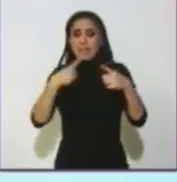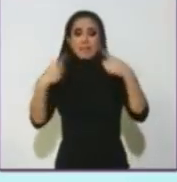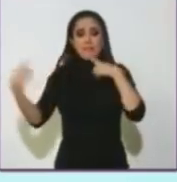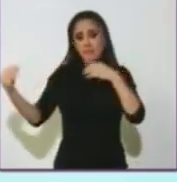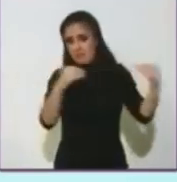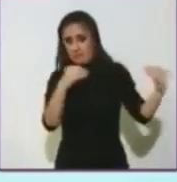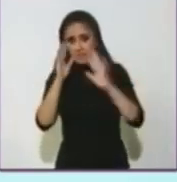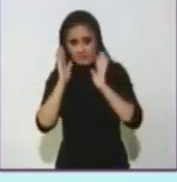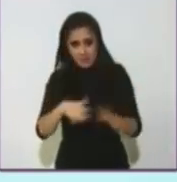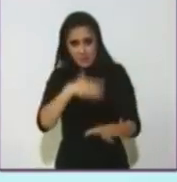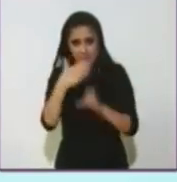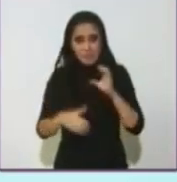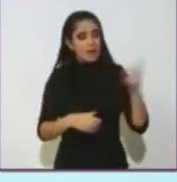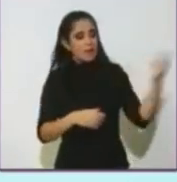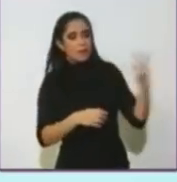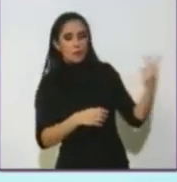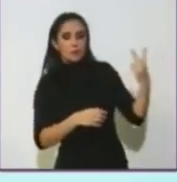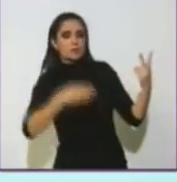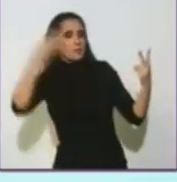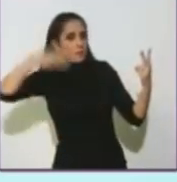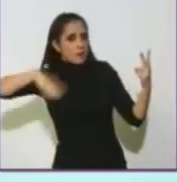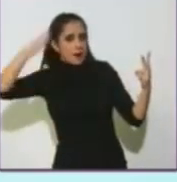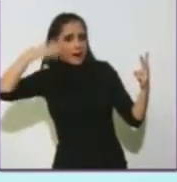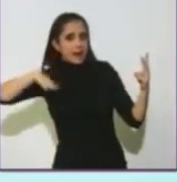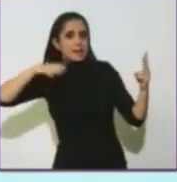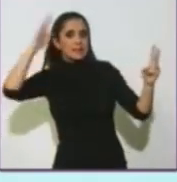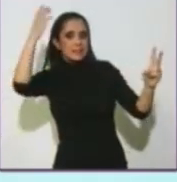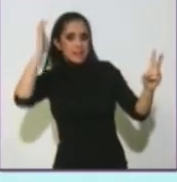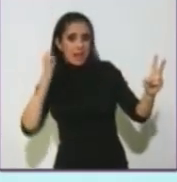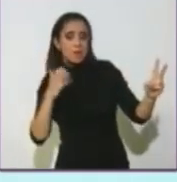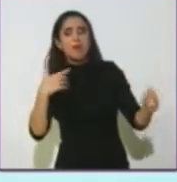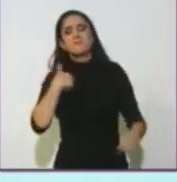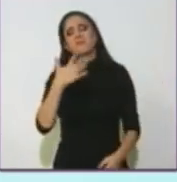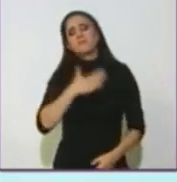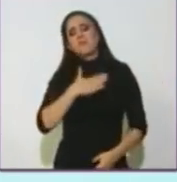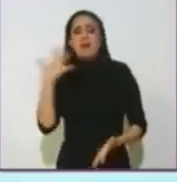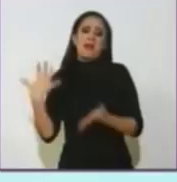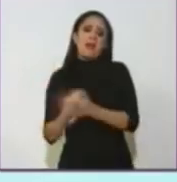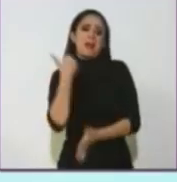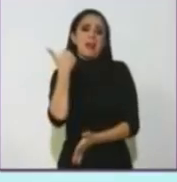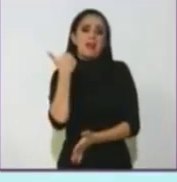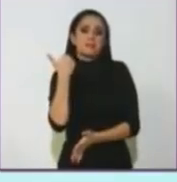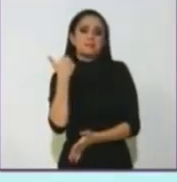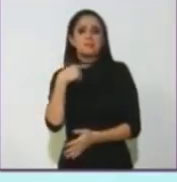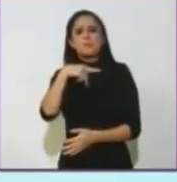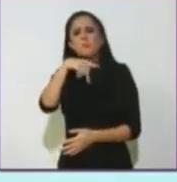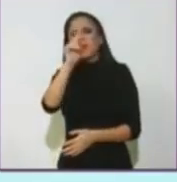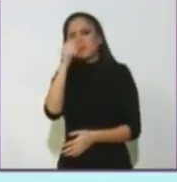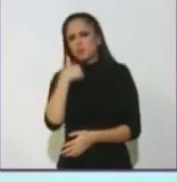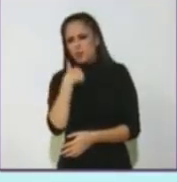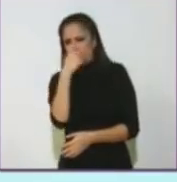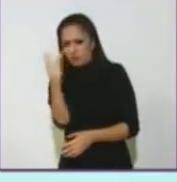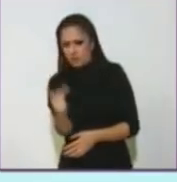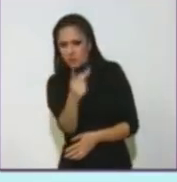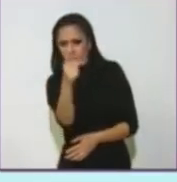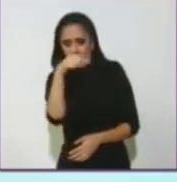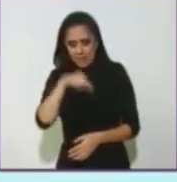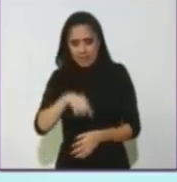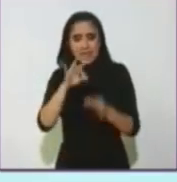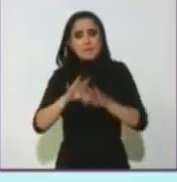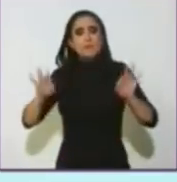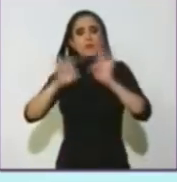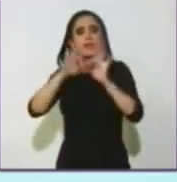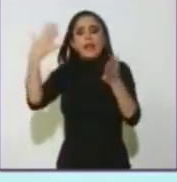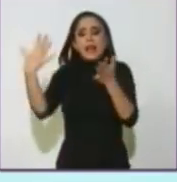probablemente las dos candidatas alejandra y claudia se van a declarar ganadoras pero yo te preguntaría a ti aquí lo más importante es que